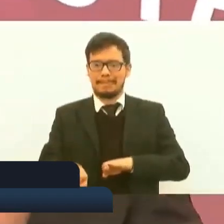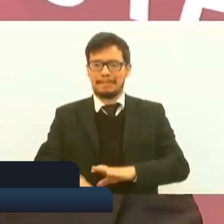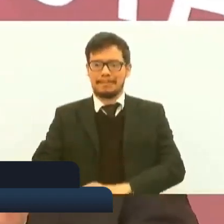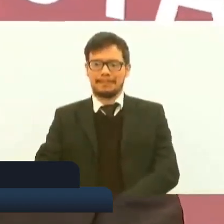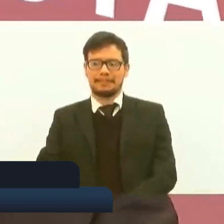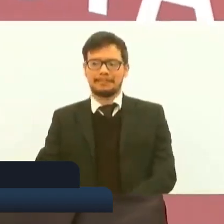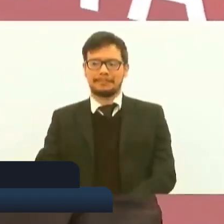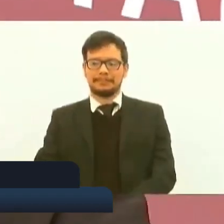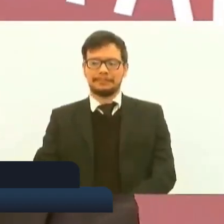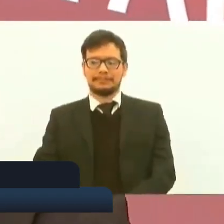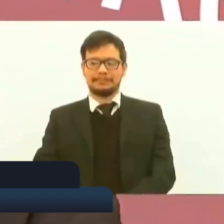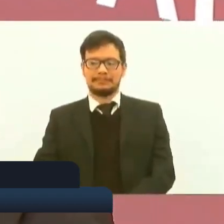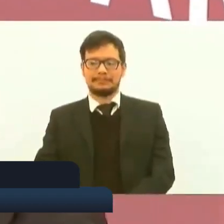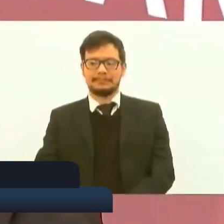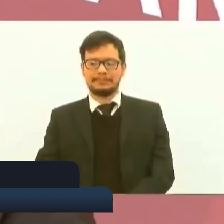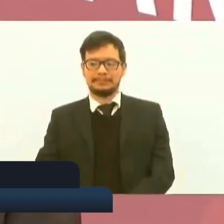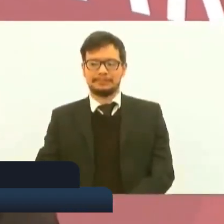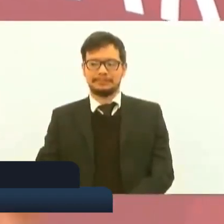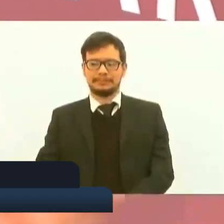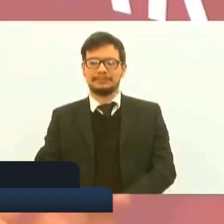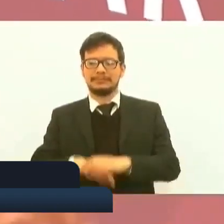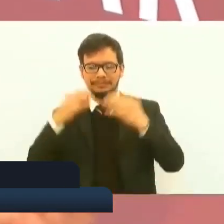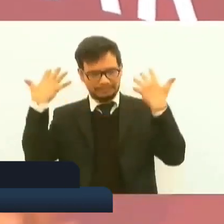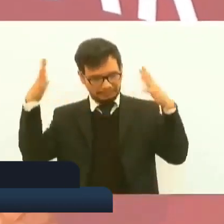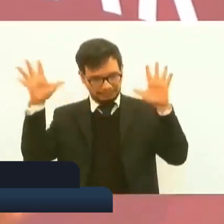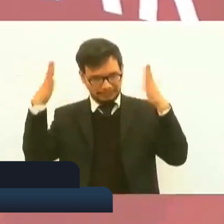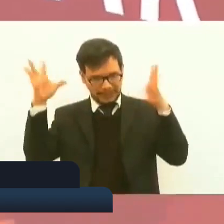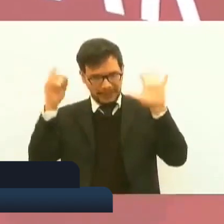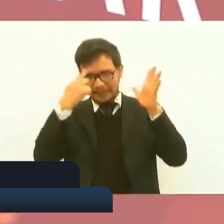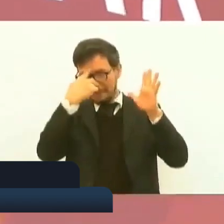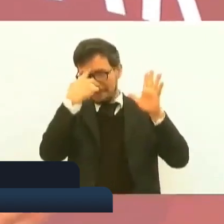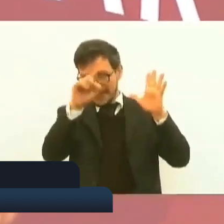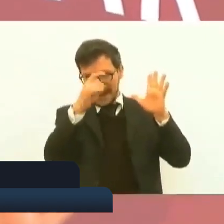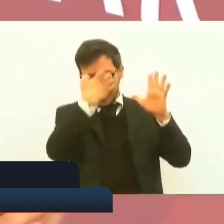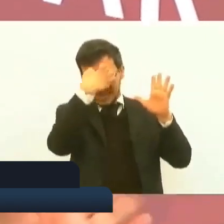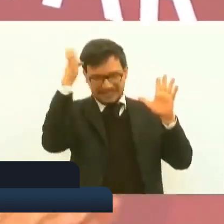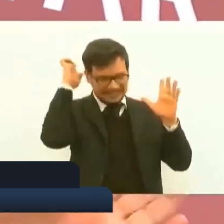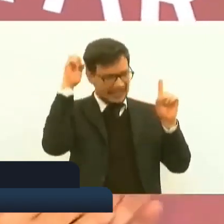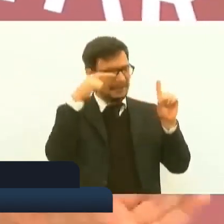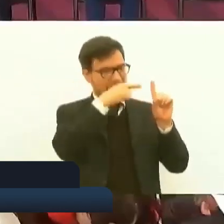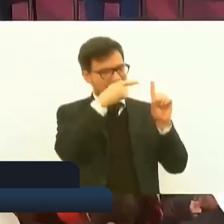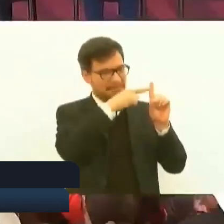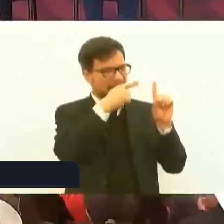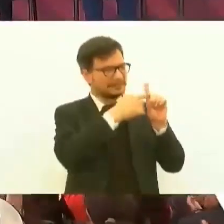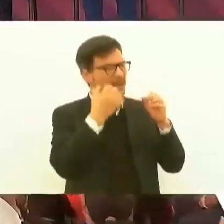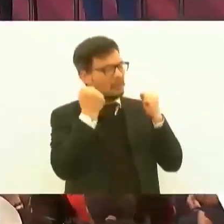Le van a aplaudir a Esteban, ¿sí o no? A ver, un aplauso fuerte.